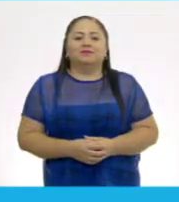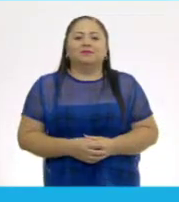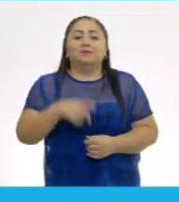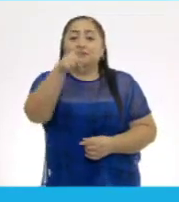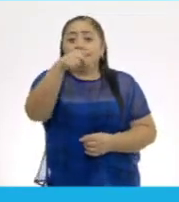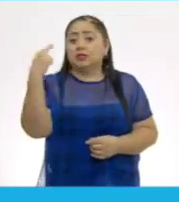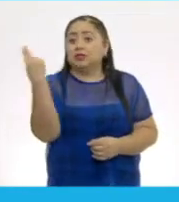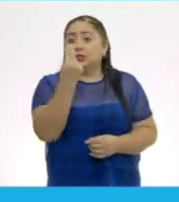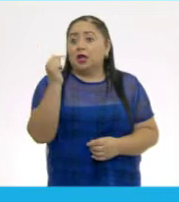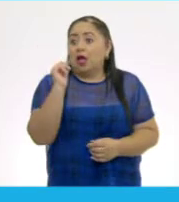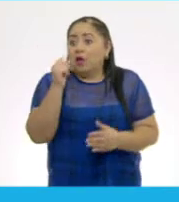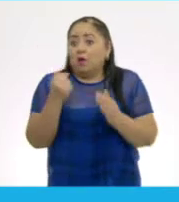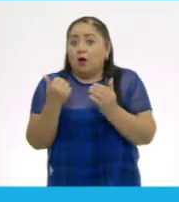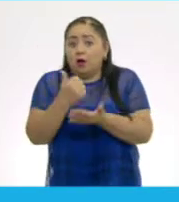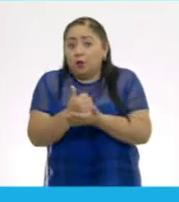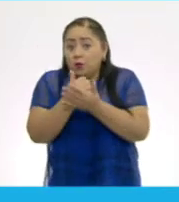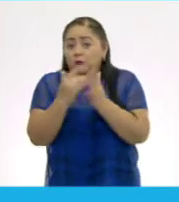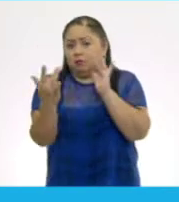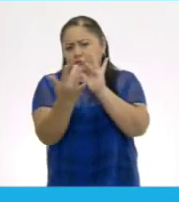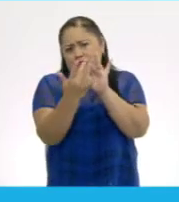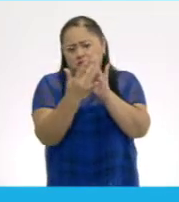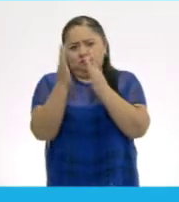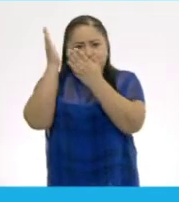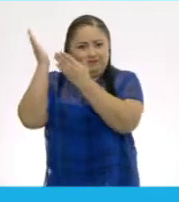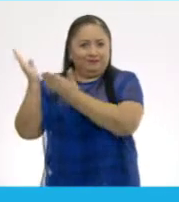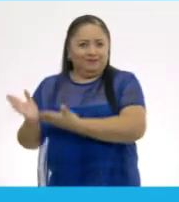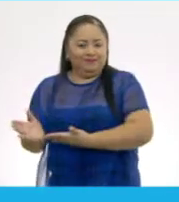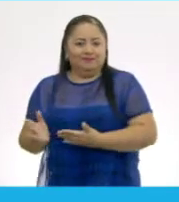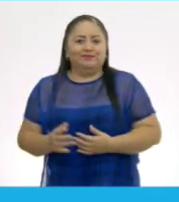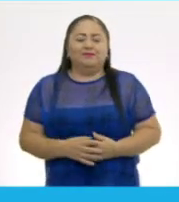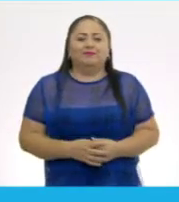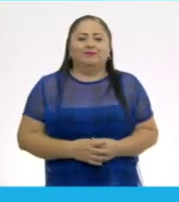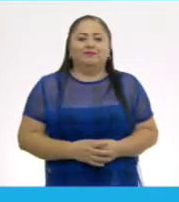Si necesitas ayuda, contáctanos.